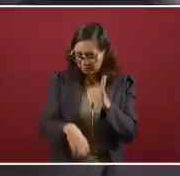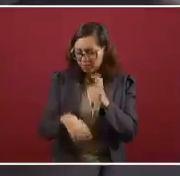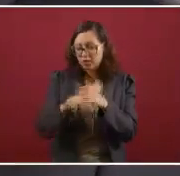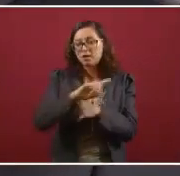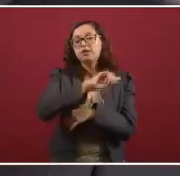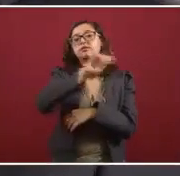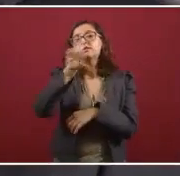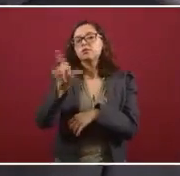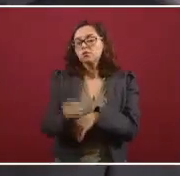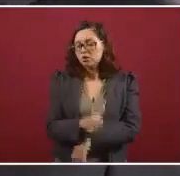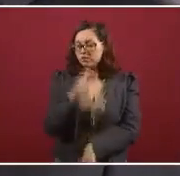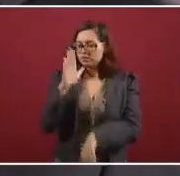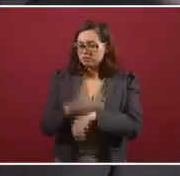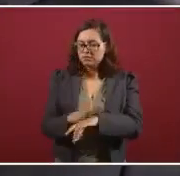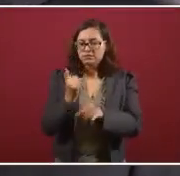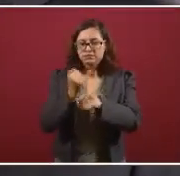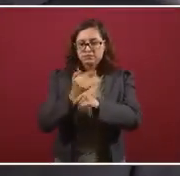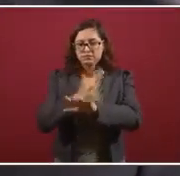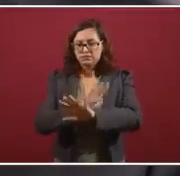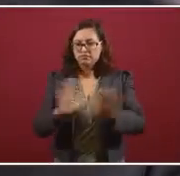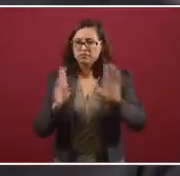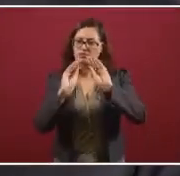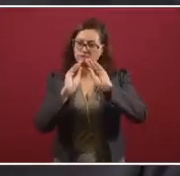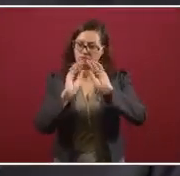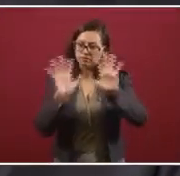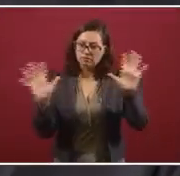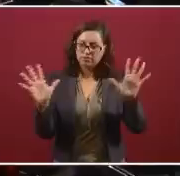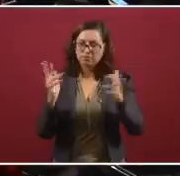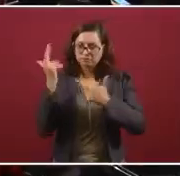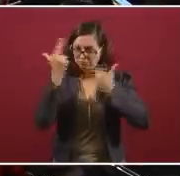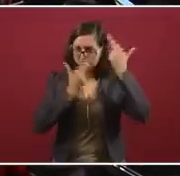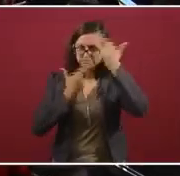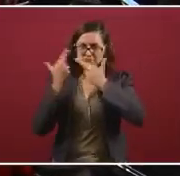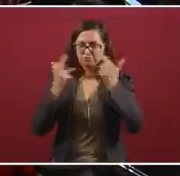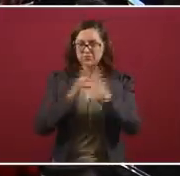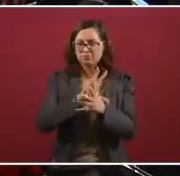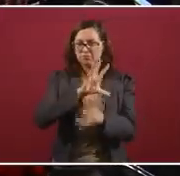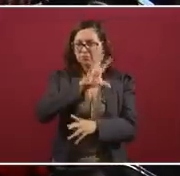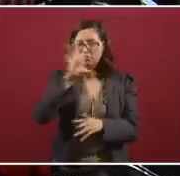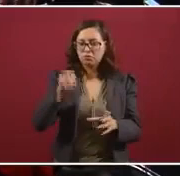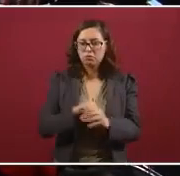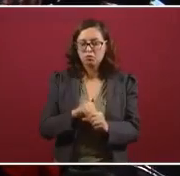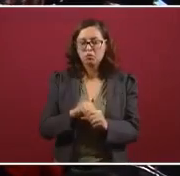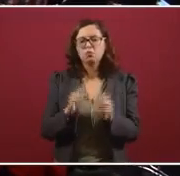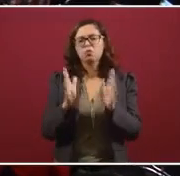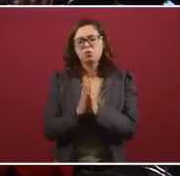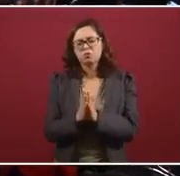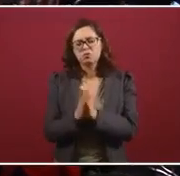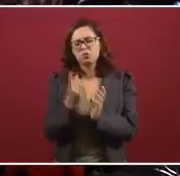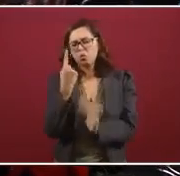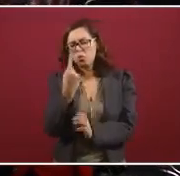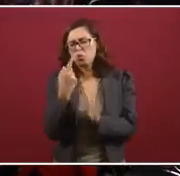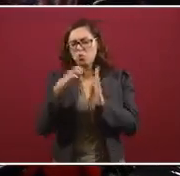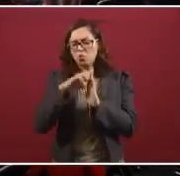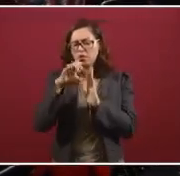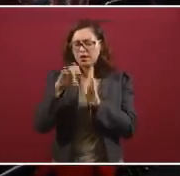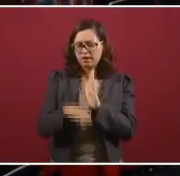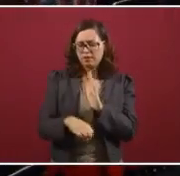repito, se va a tener toda la información para el análisis completo. Pero ponga un ejemplo de cómo se